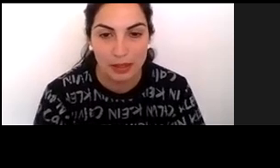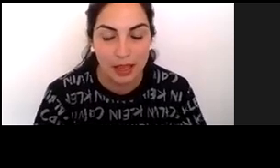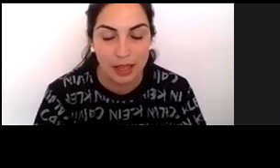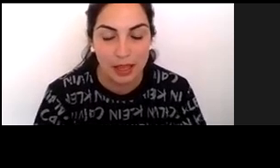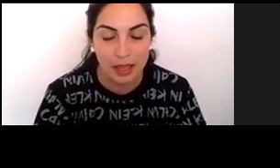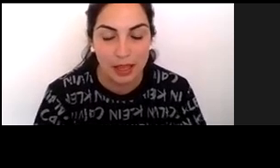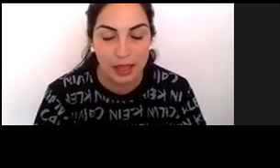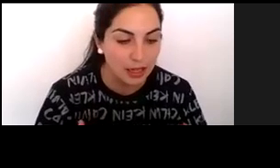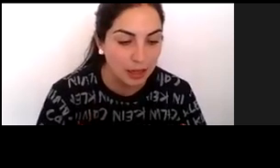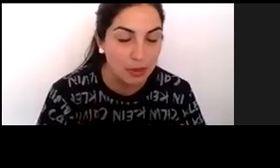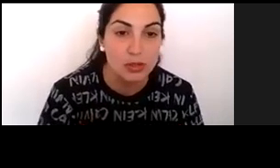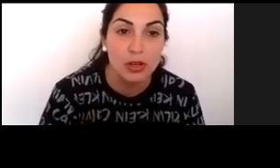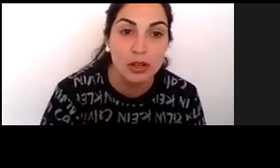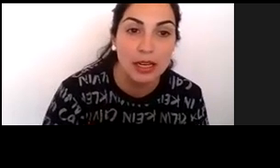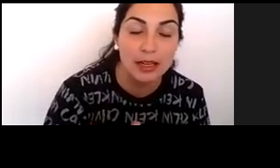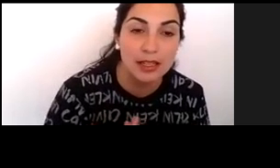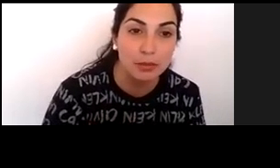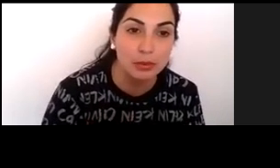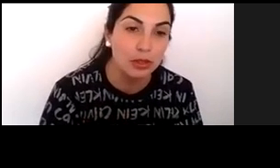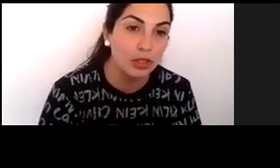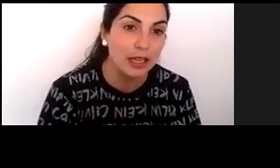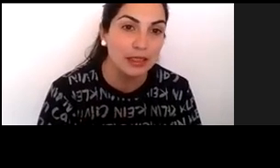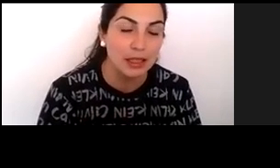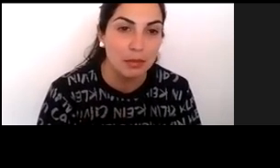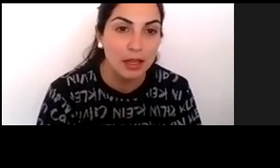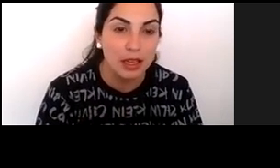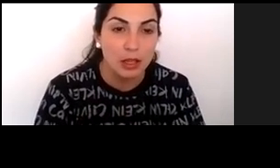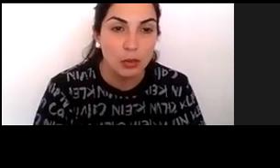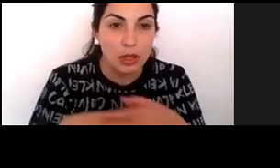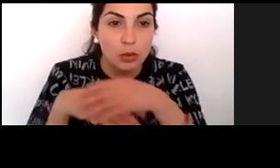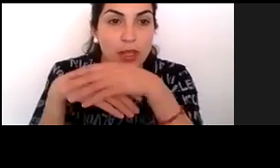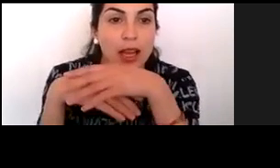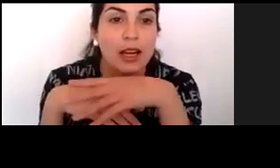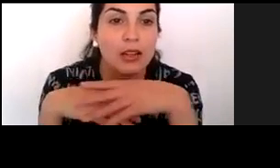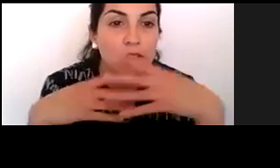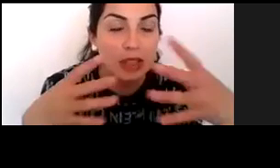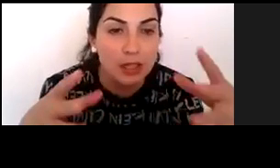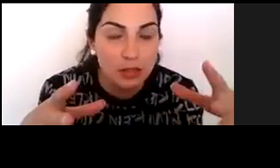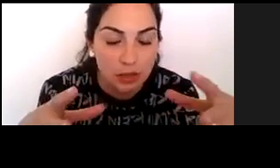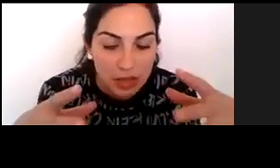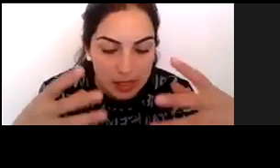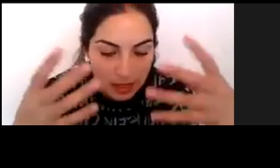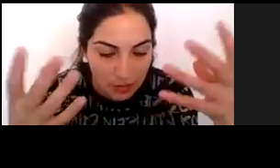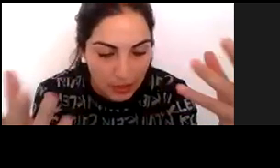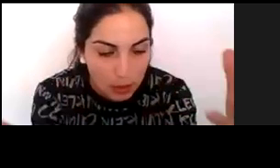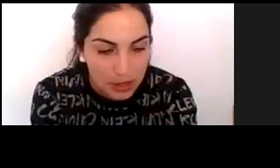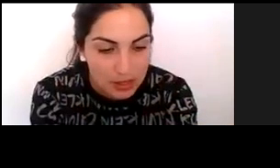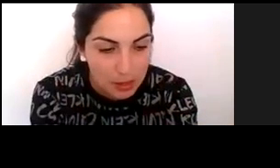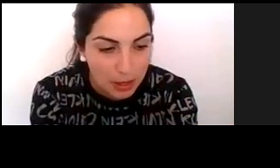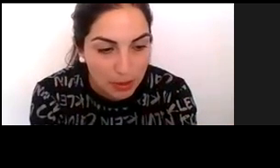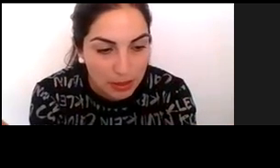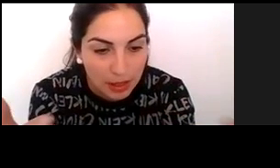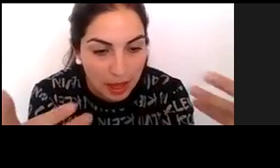les pedía analizar el emisor, el receptor, el tema. Y cuando aludía al contexto, se refería